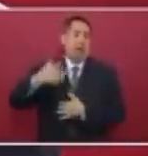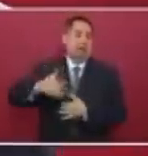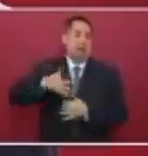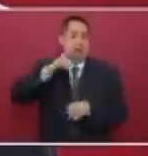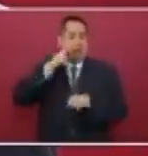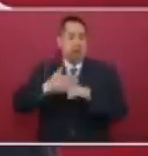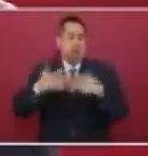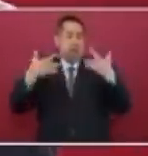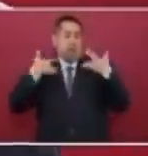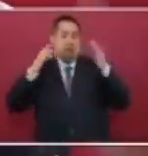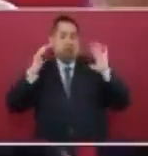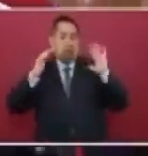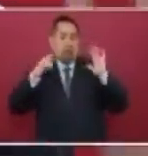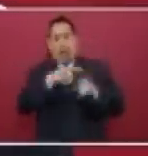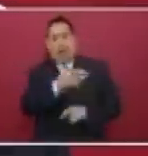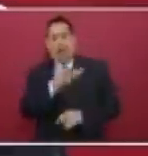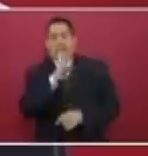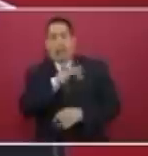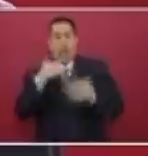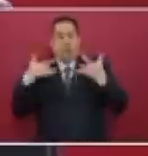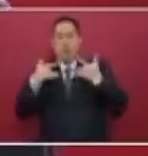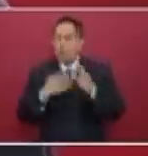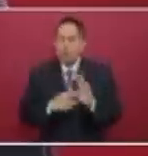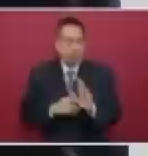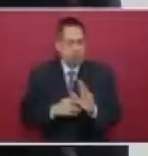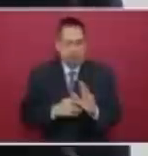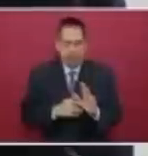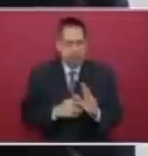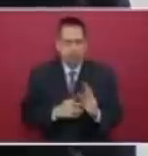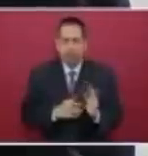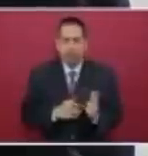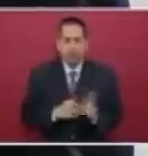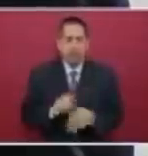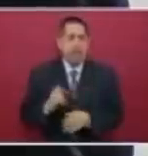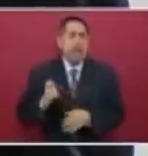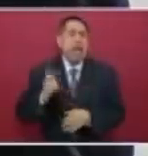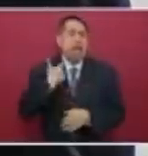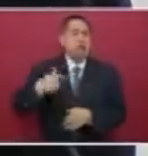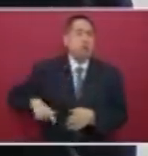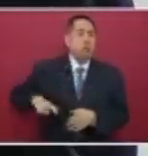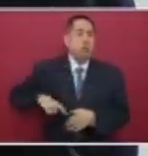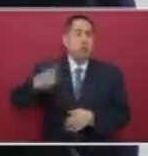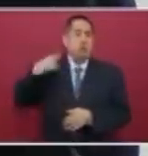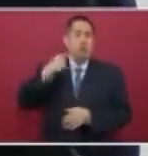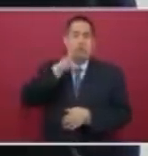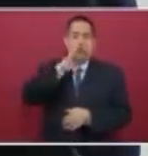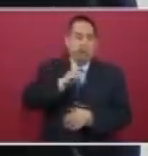responsabilidad lo hicieron mal los gobiernos anteriores